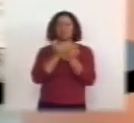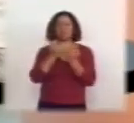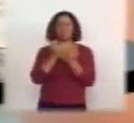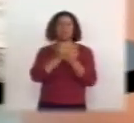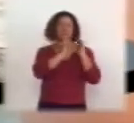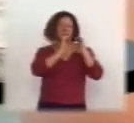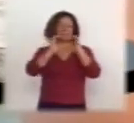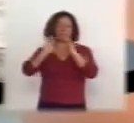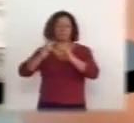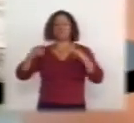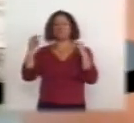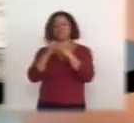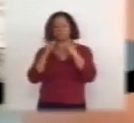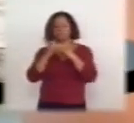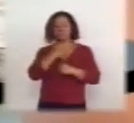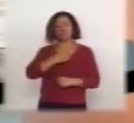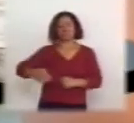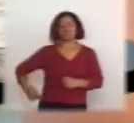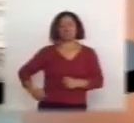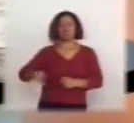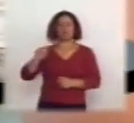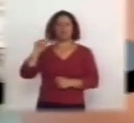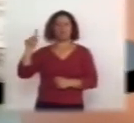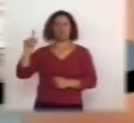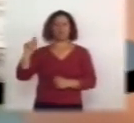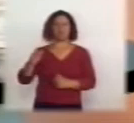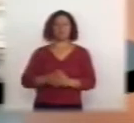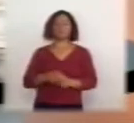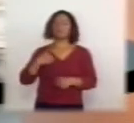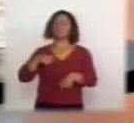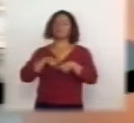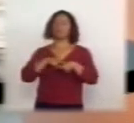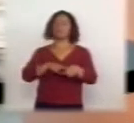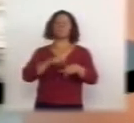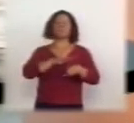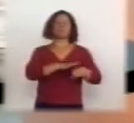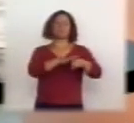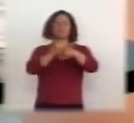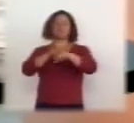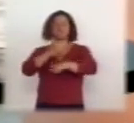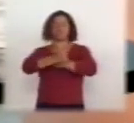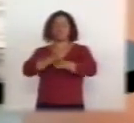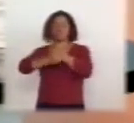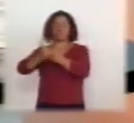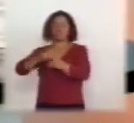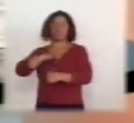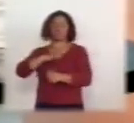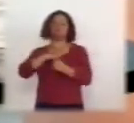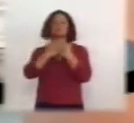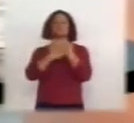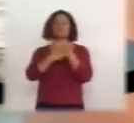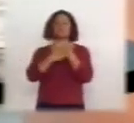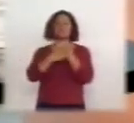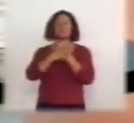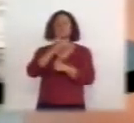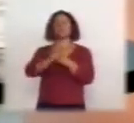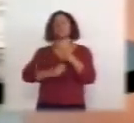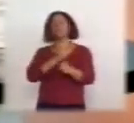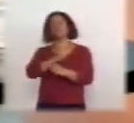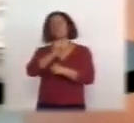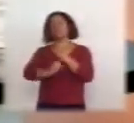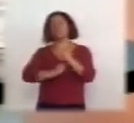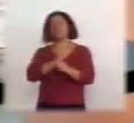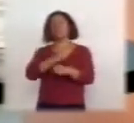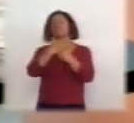de Tlaxcala. Y pues seguimos en pie para las demás competencias que vamos a tener próximamente los demás años, que